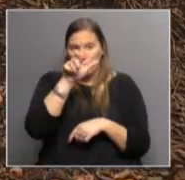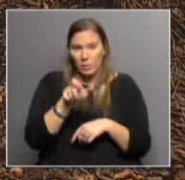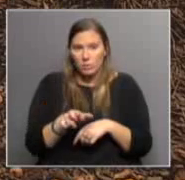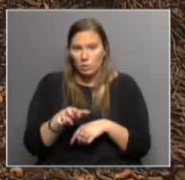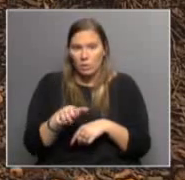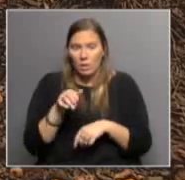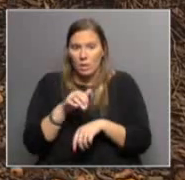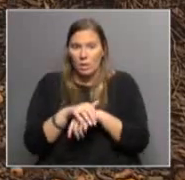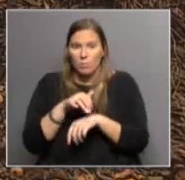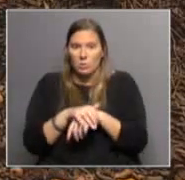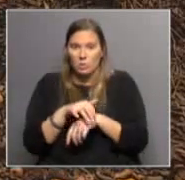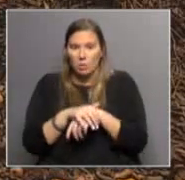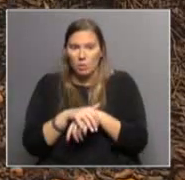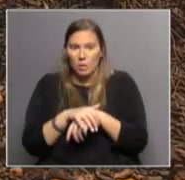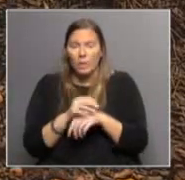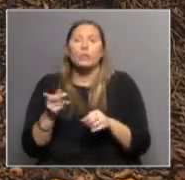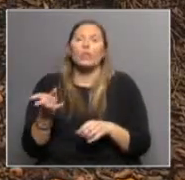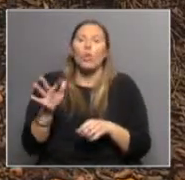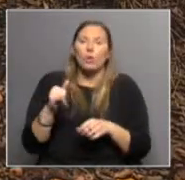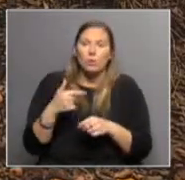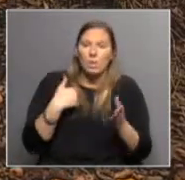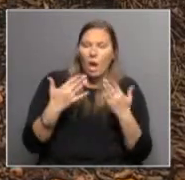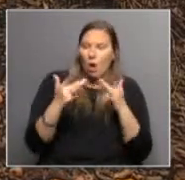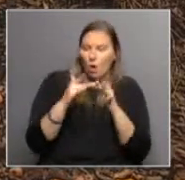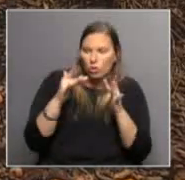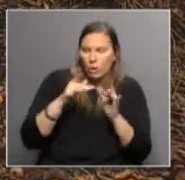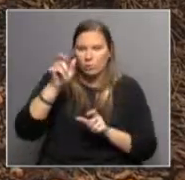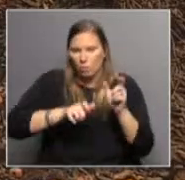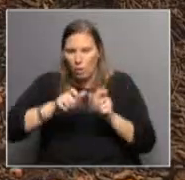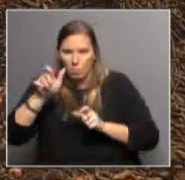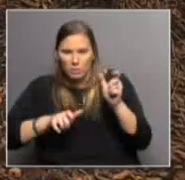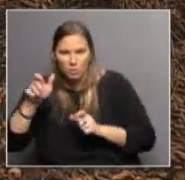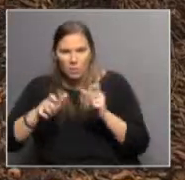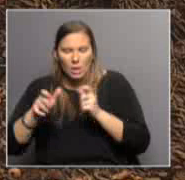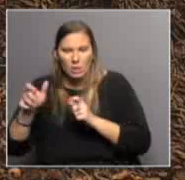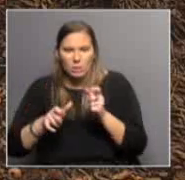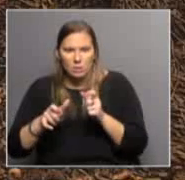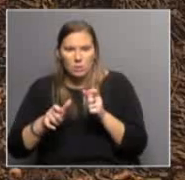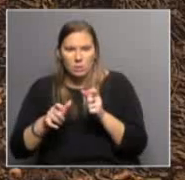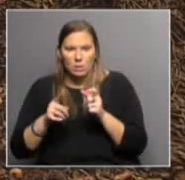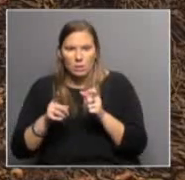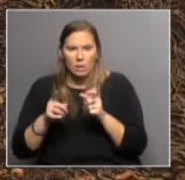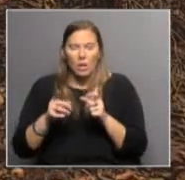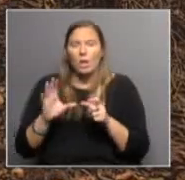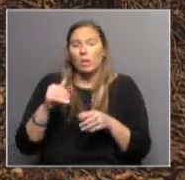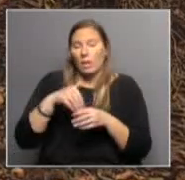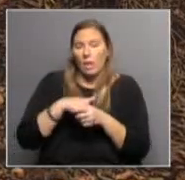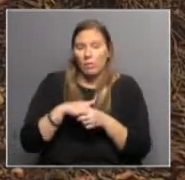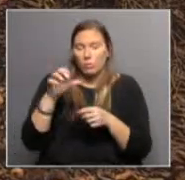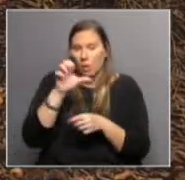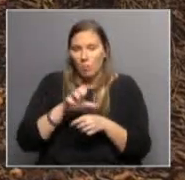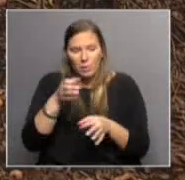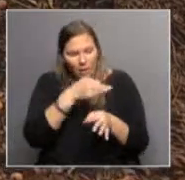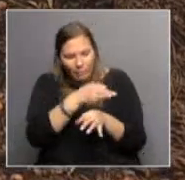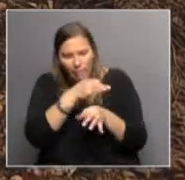encarga básicamente de estar en el día a día hablando con todas las personas que son partes de Compost Ciudadano, educando. A